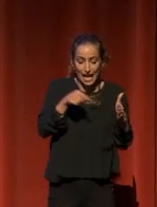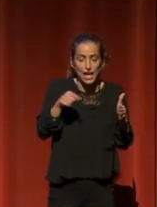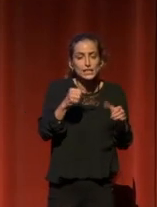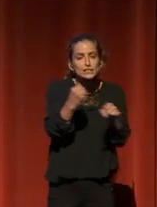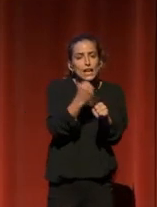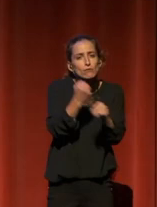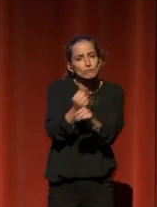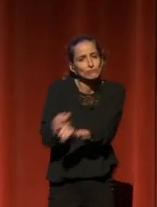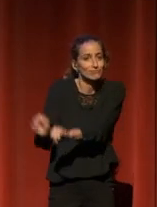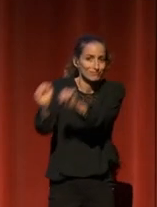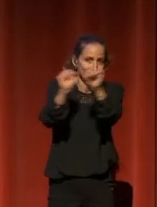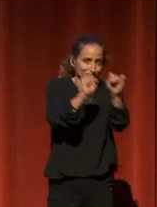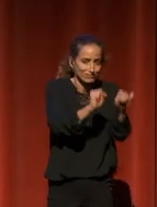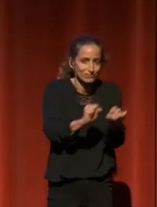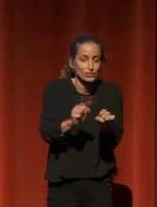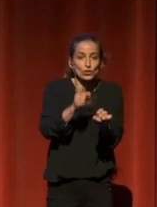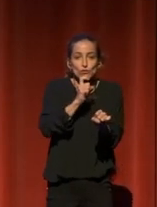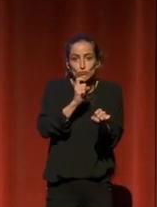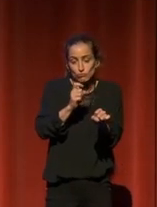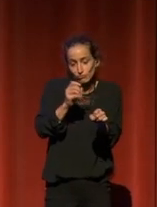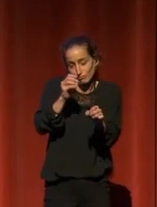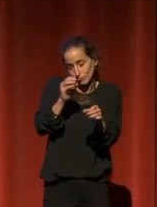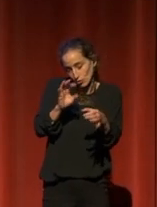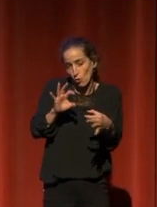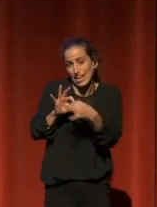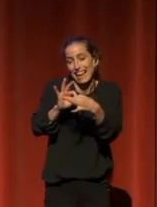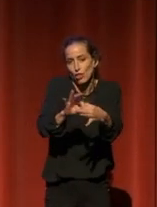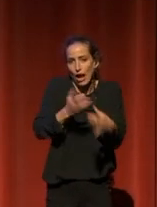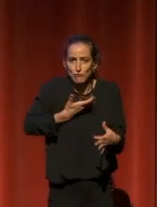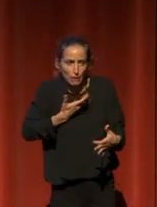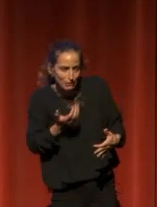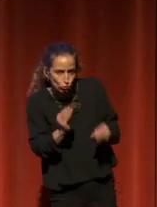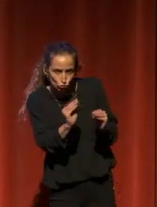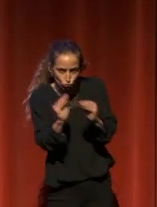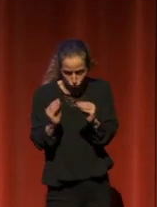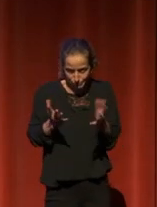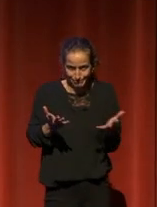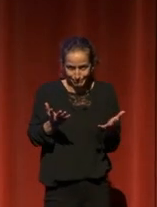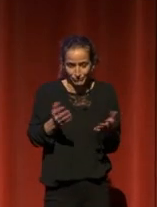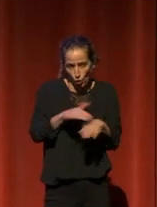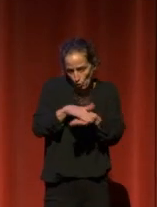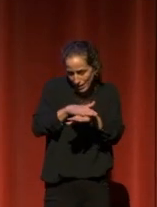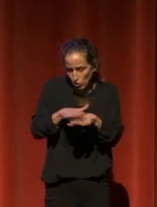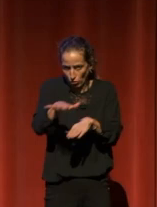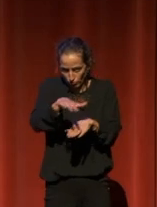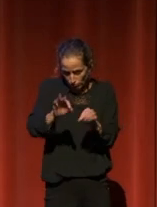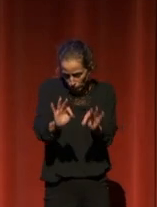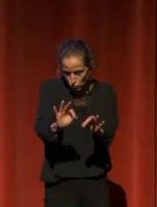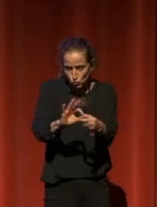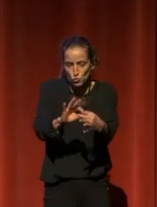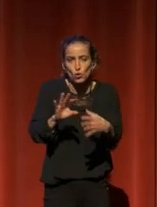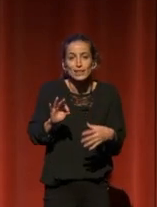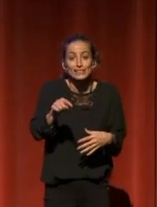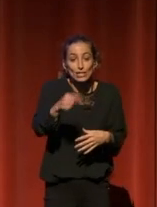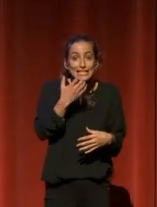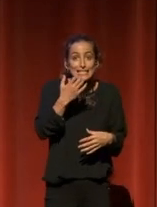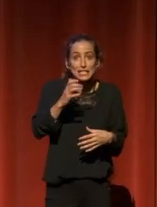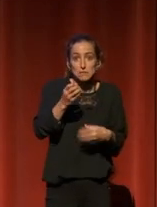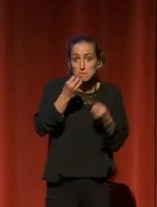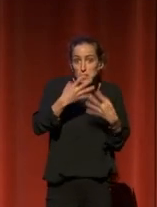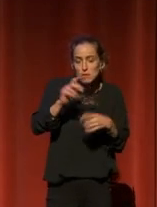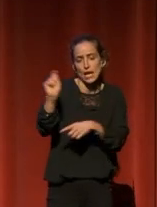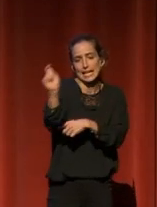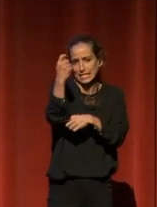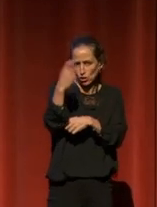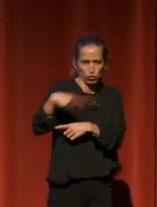de defensa ante los gobiernos locales Entonces si el trabajo que hacen es bueno entonces podemos tener éxito en toda la línea y esto me